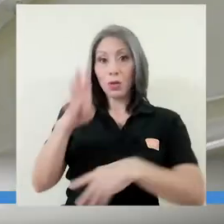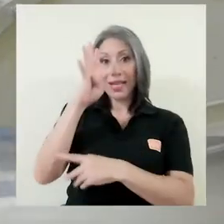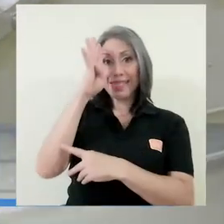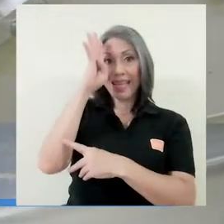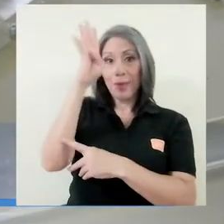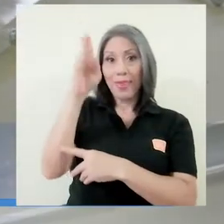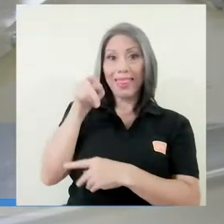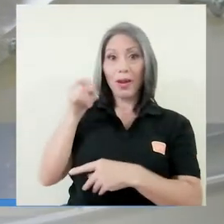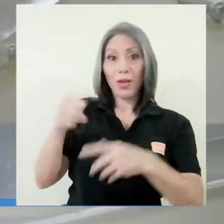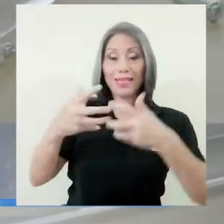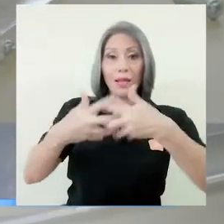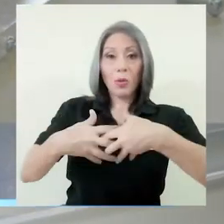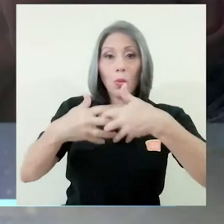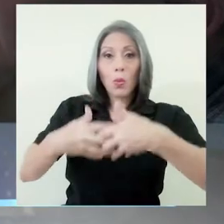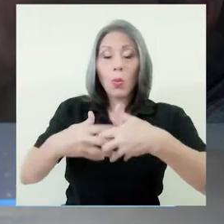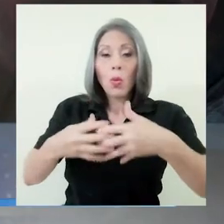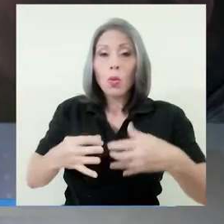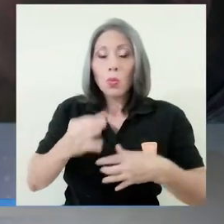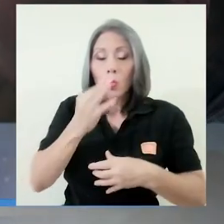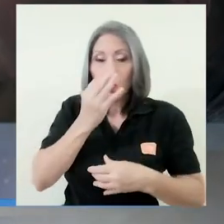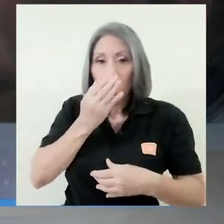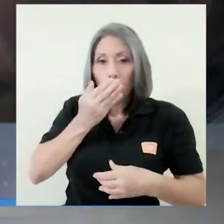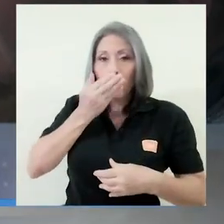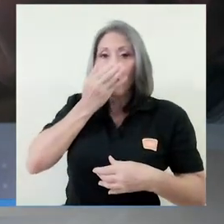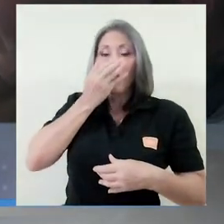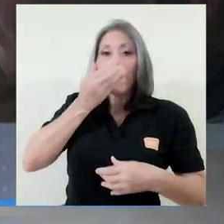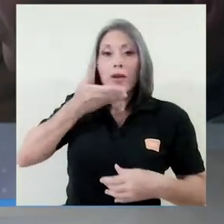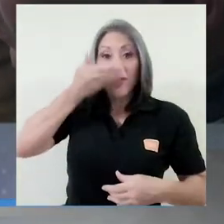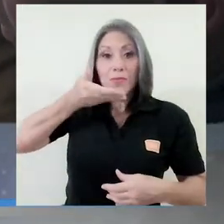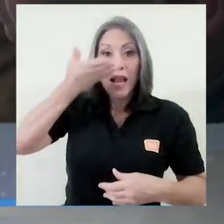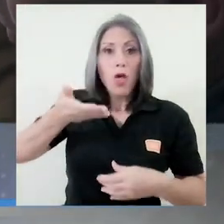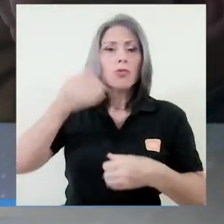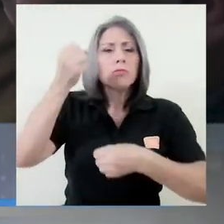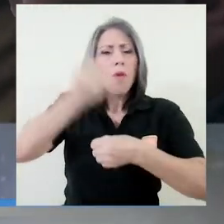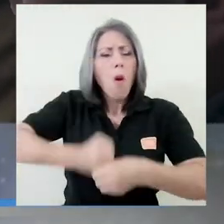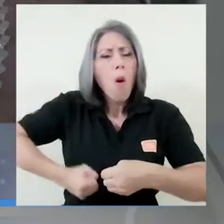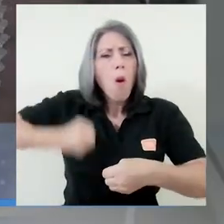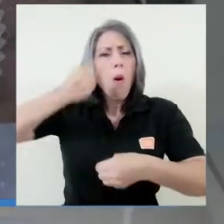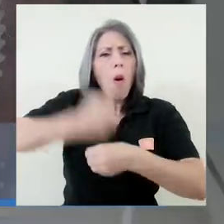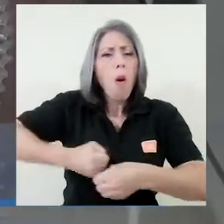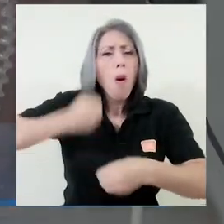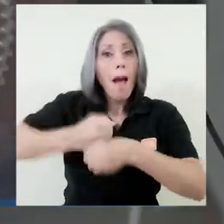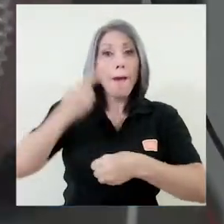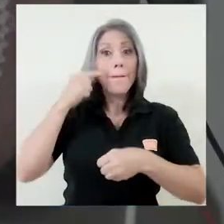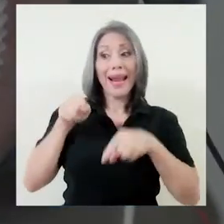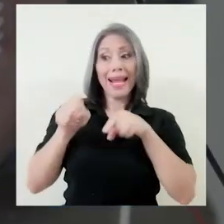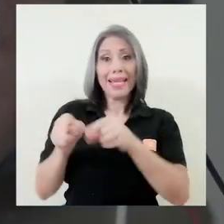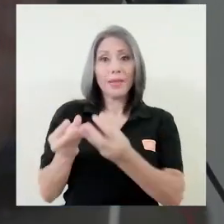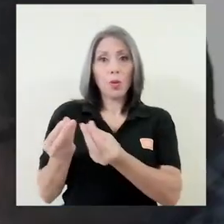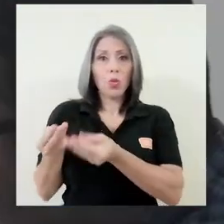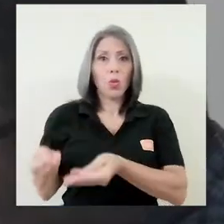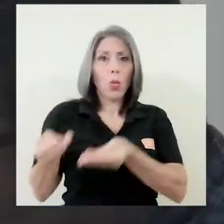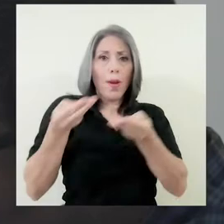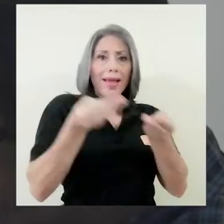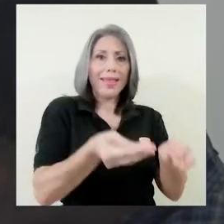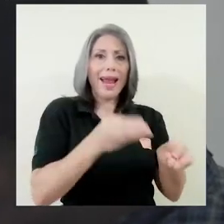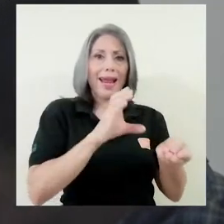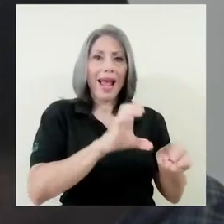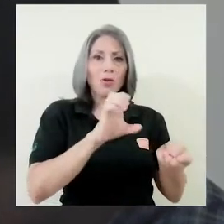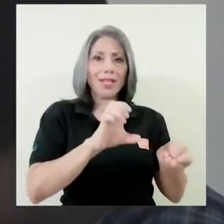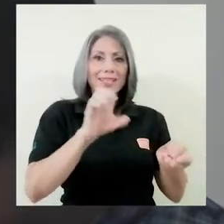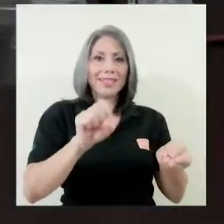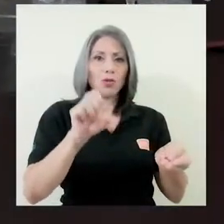Los creadores de este respirador han trabajado fuertemente para que el producto que van a entregar a la Caja Costarricense de